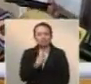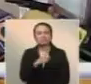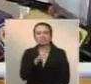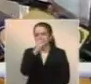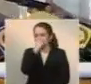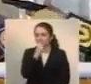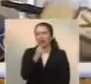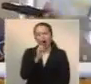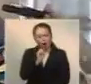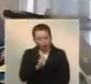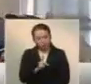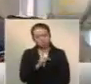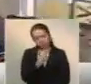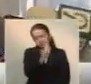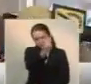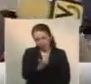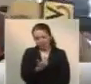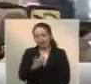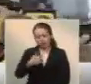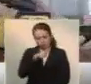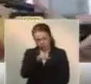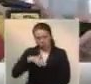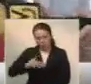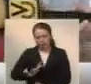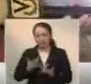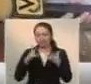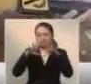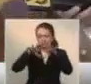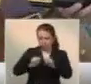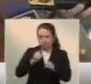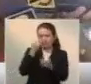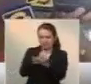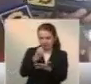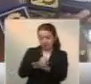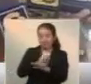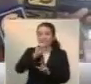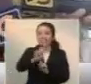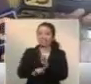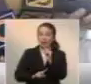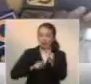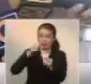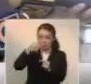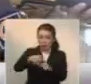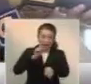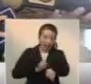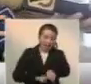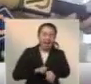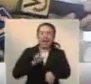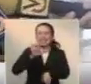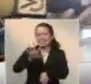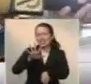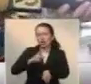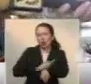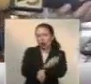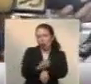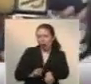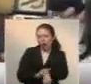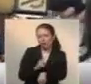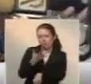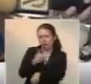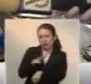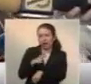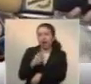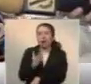que no estaba inhabilitado y que procedía a la inscripción mía. Posteriormente, da lástima que a las 5 horas, 6 horas, me lo